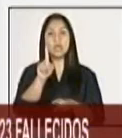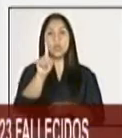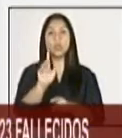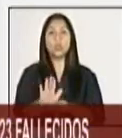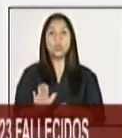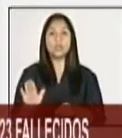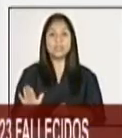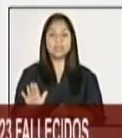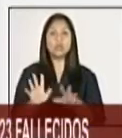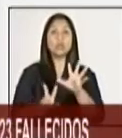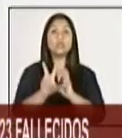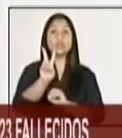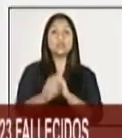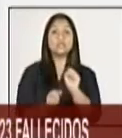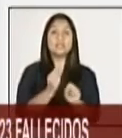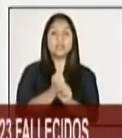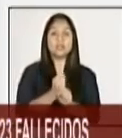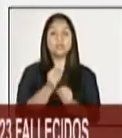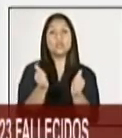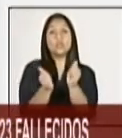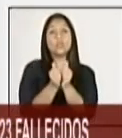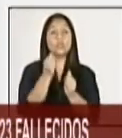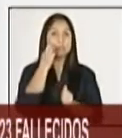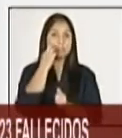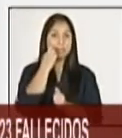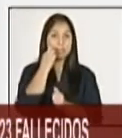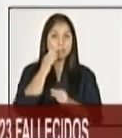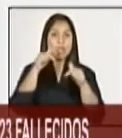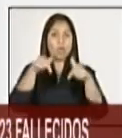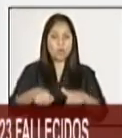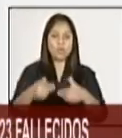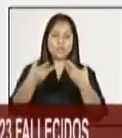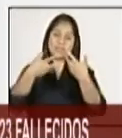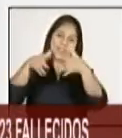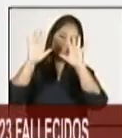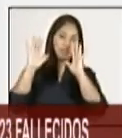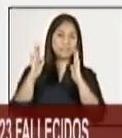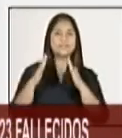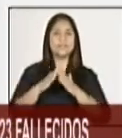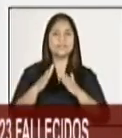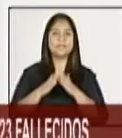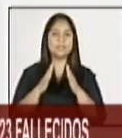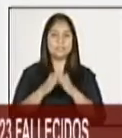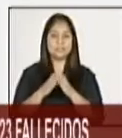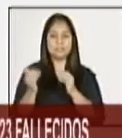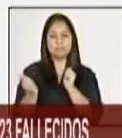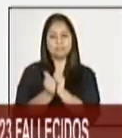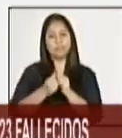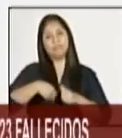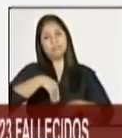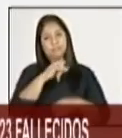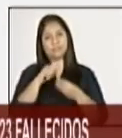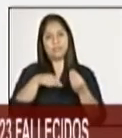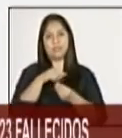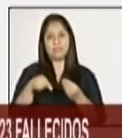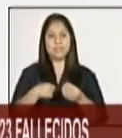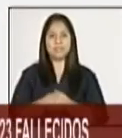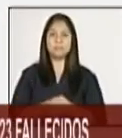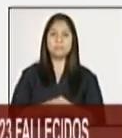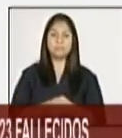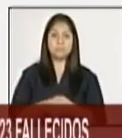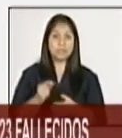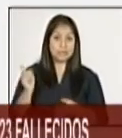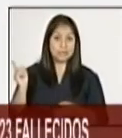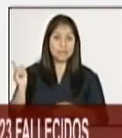su padre, quienes desde hoy regresaron a sus casas para estar con su familia.